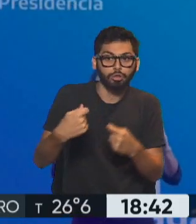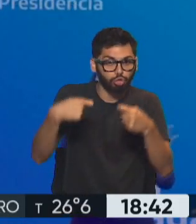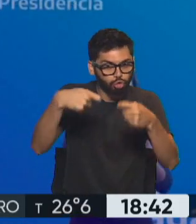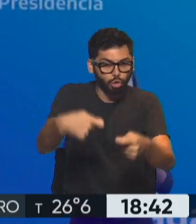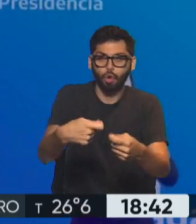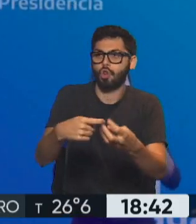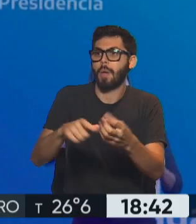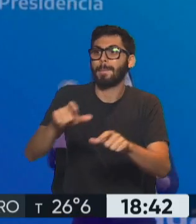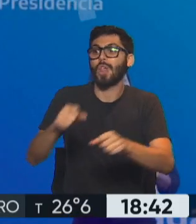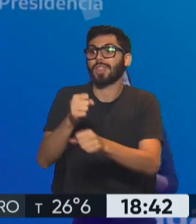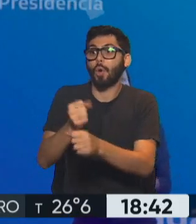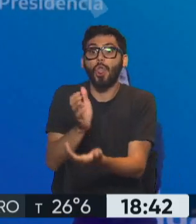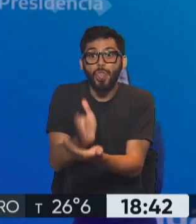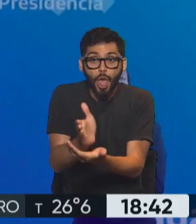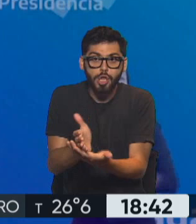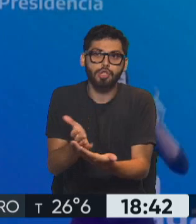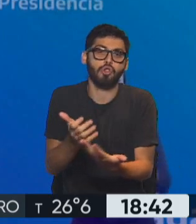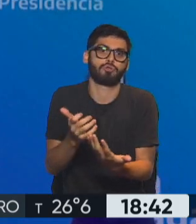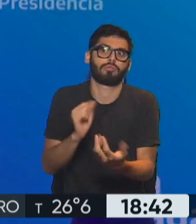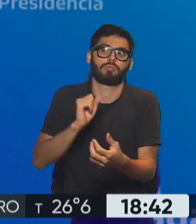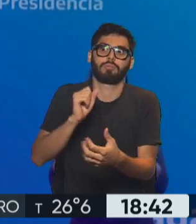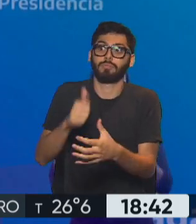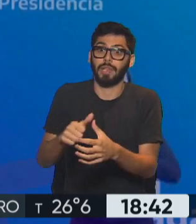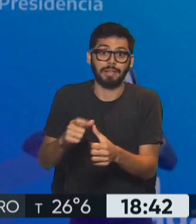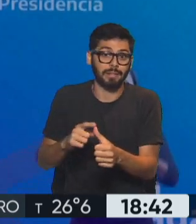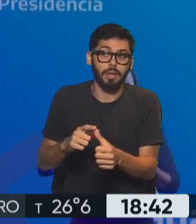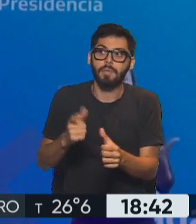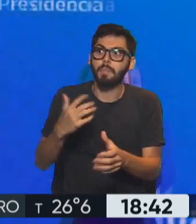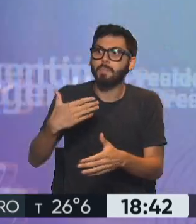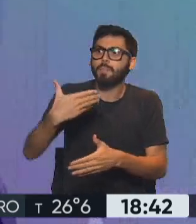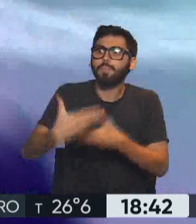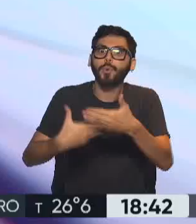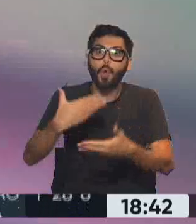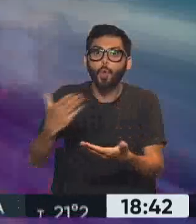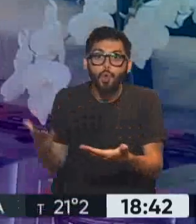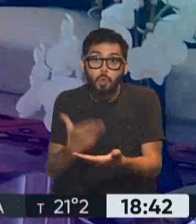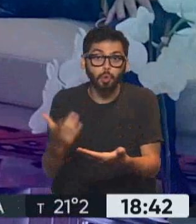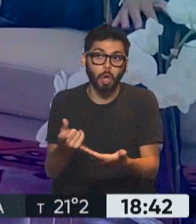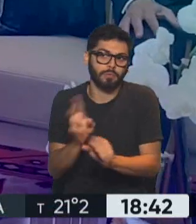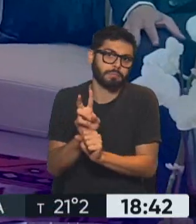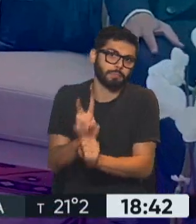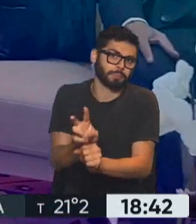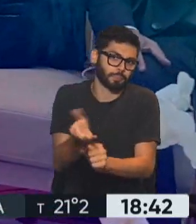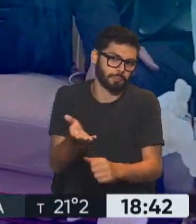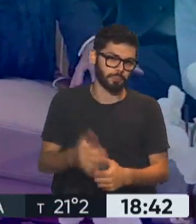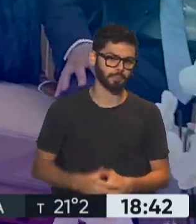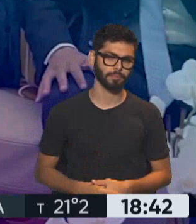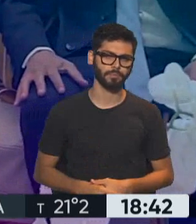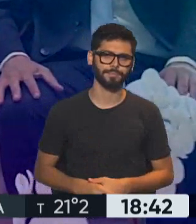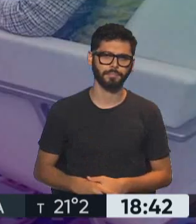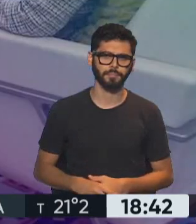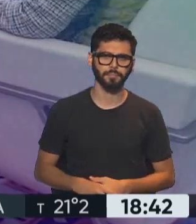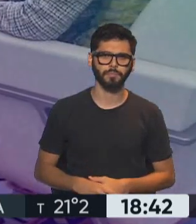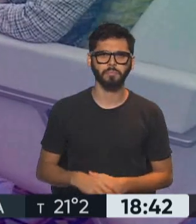los derechos de los trabajadores y, sobre todo, que continúe la senda de la producción y del crecimiento. Es curioso